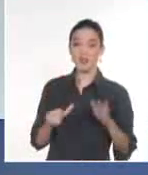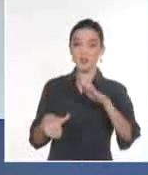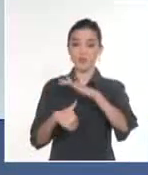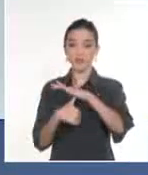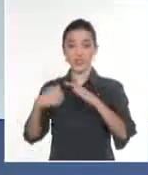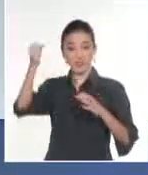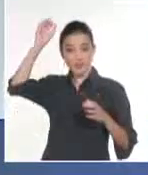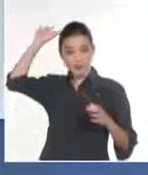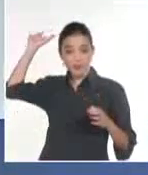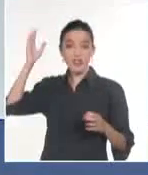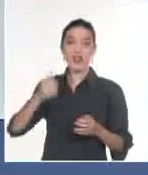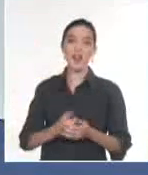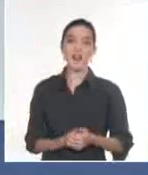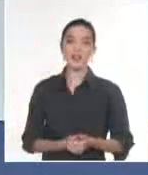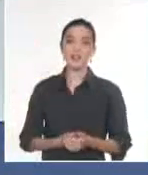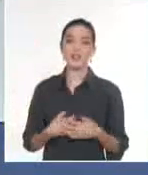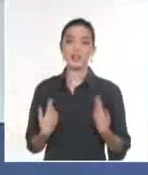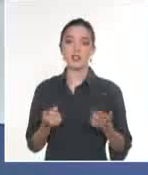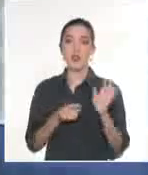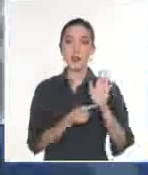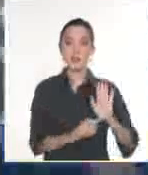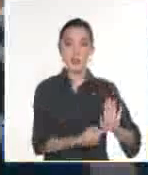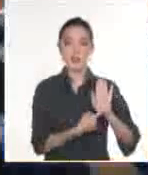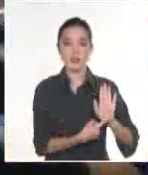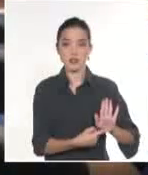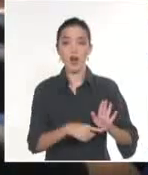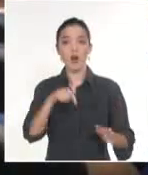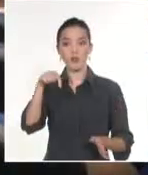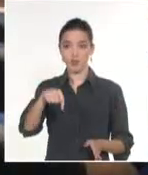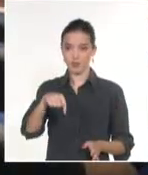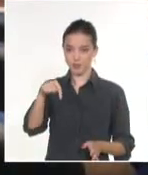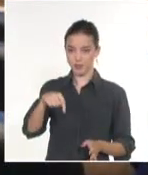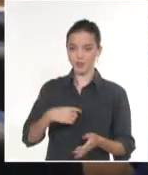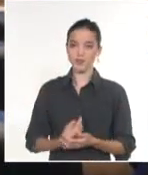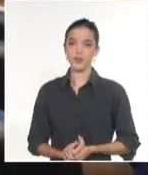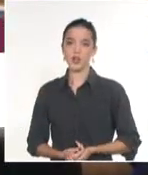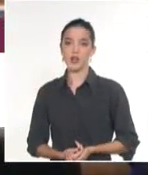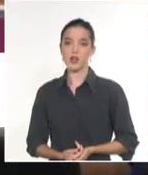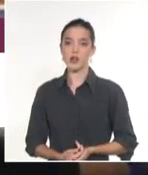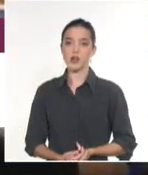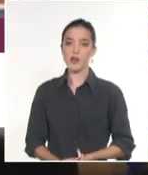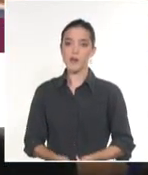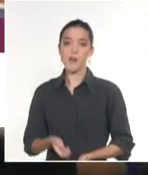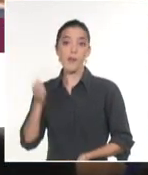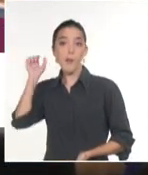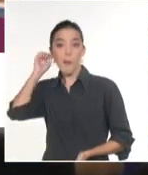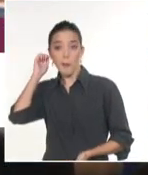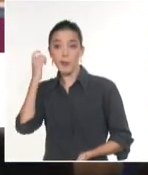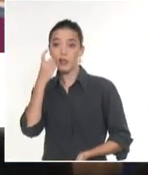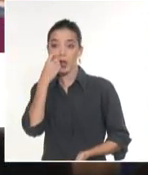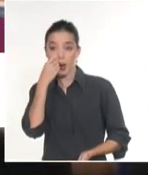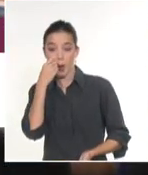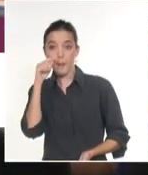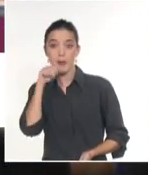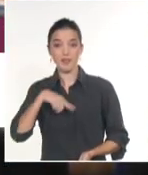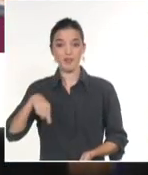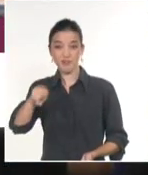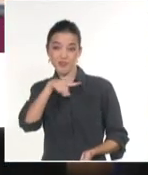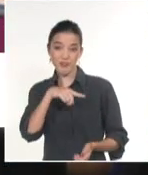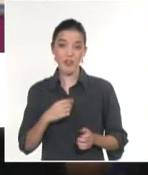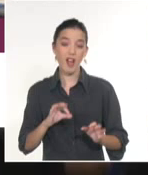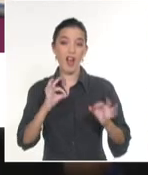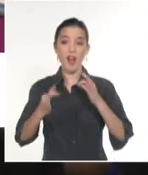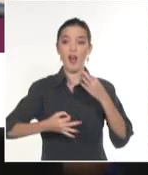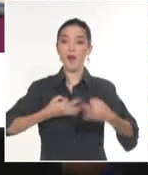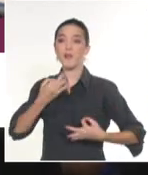en esta capital. Los autores de la compilación, Kaila Esteves García y Juniel Labacena Romero, explicaron a los presentes la emoción y